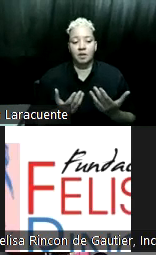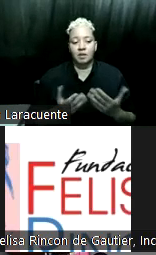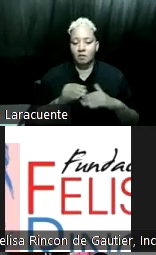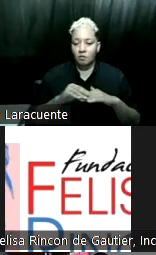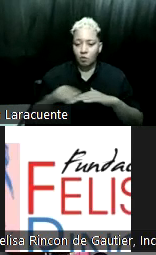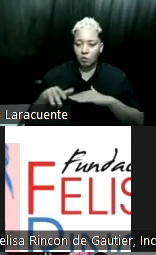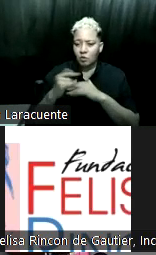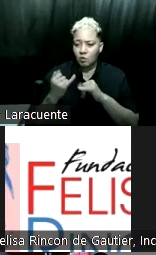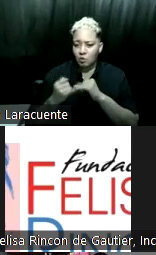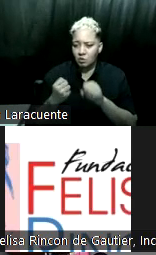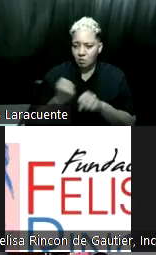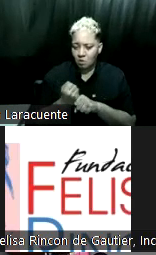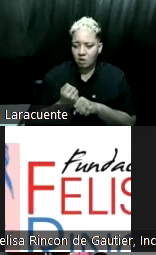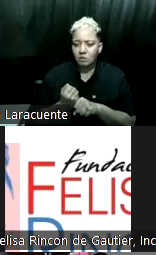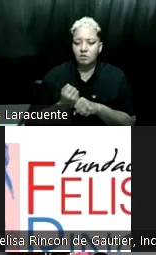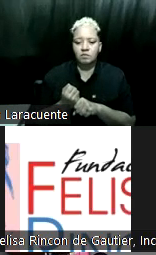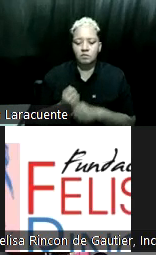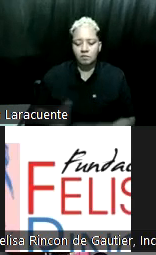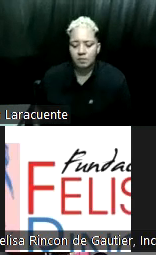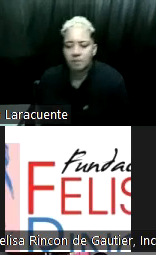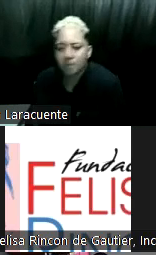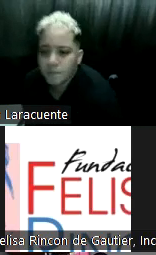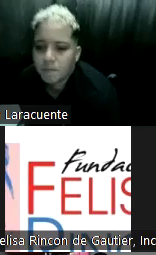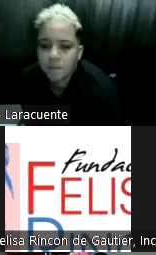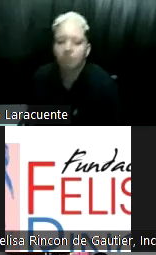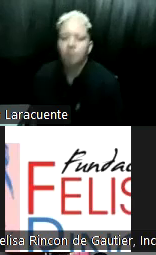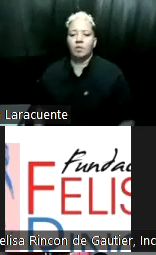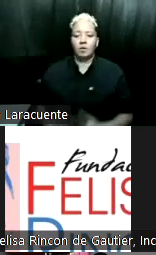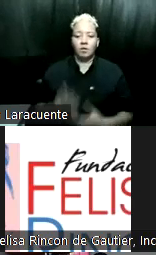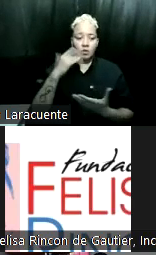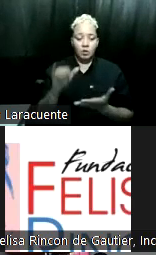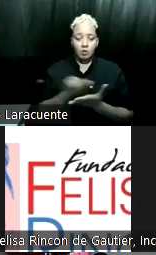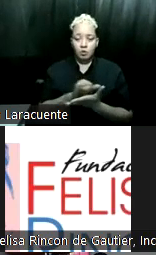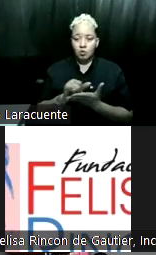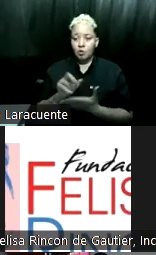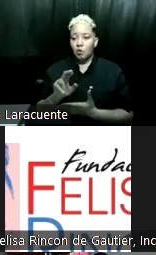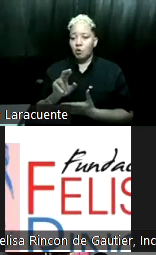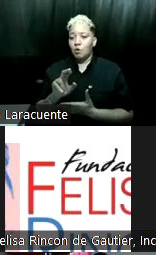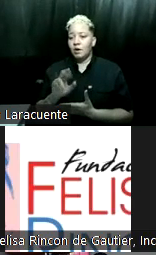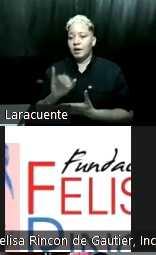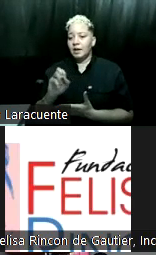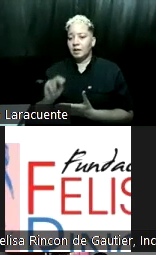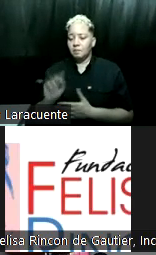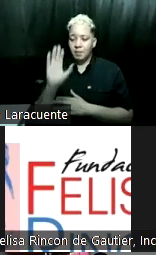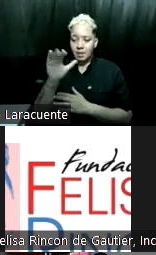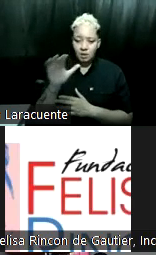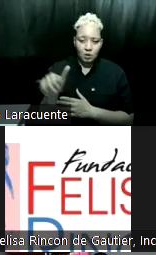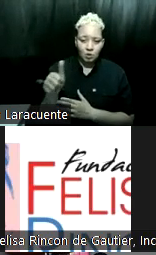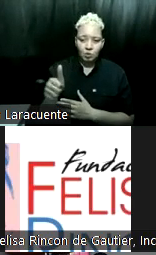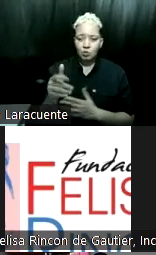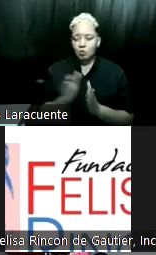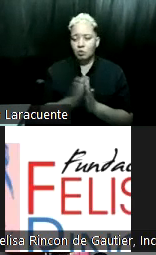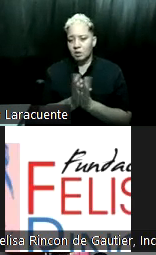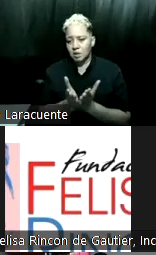en los últimos años. No sé si recuerdan New Rican Basket, otros libros que